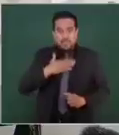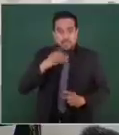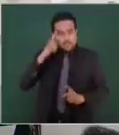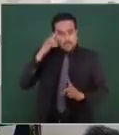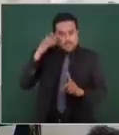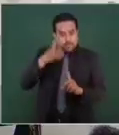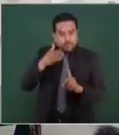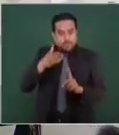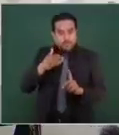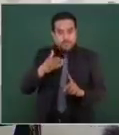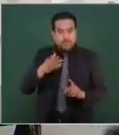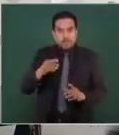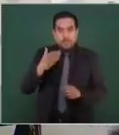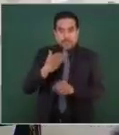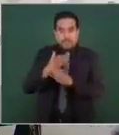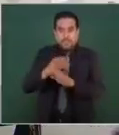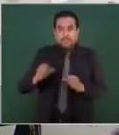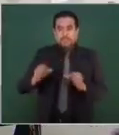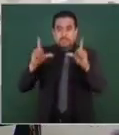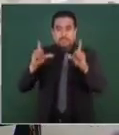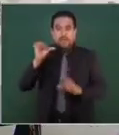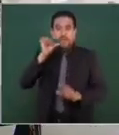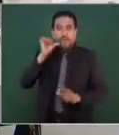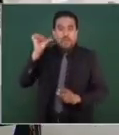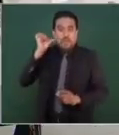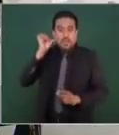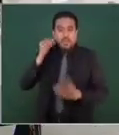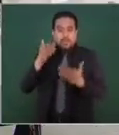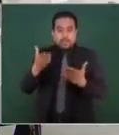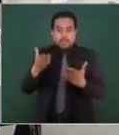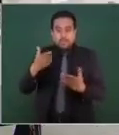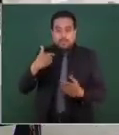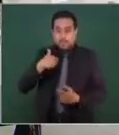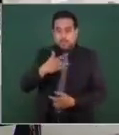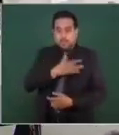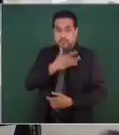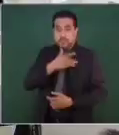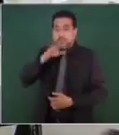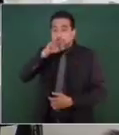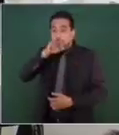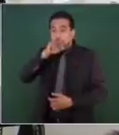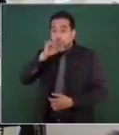Miren, esto fue ayer. ¿Cómo no nos va a preocupar Guanajuato?